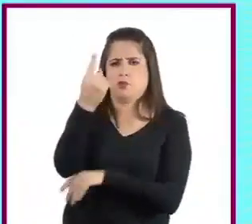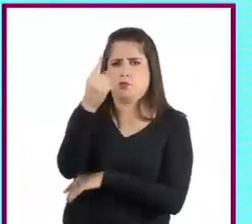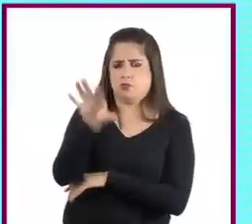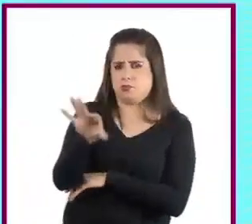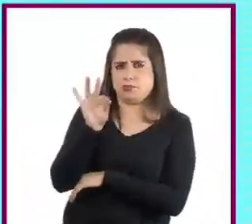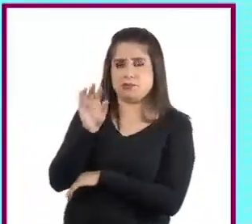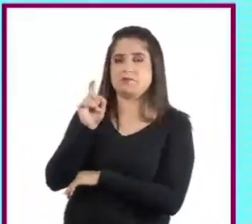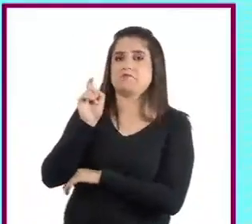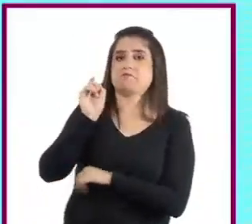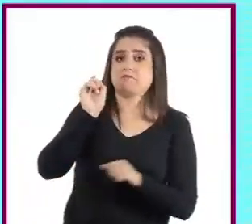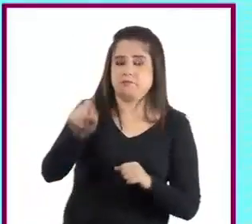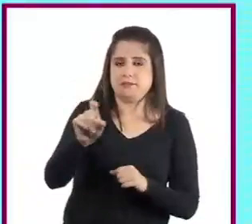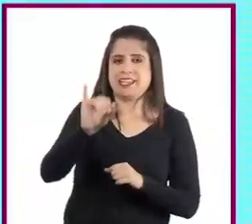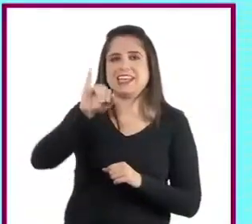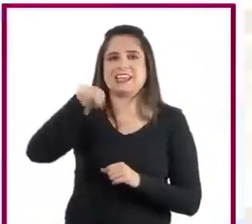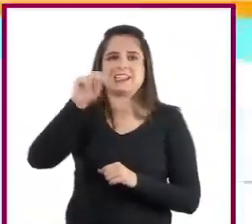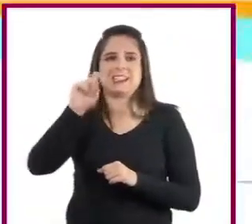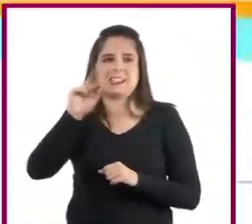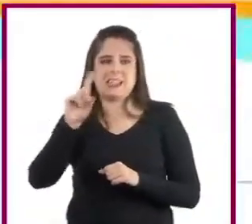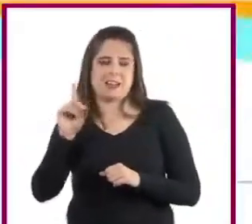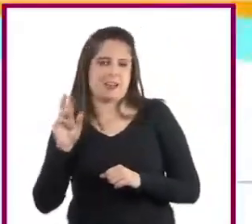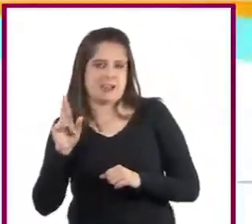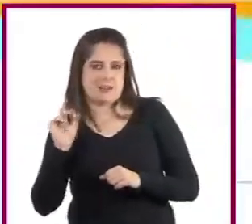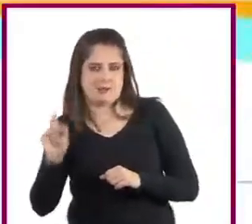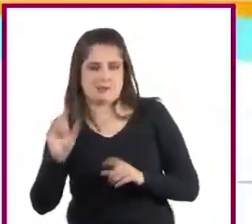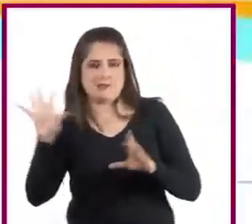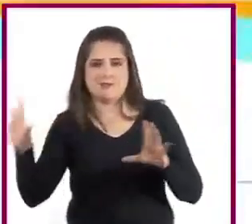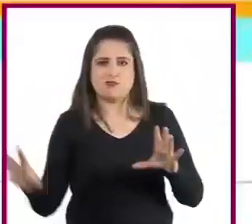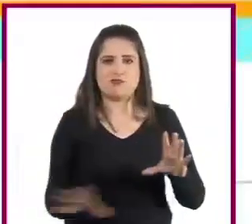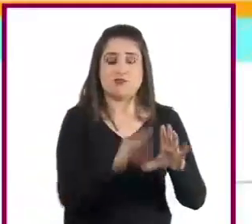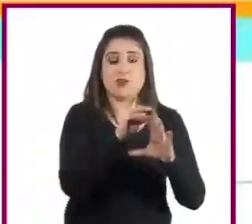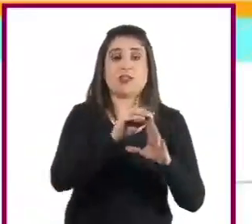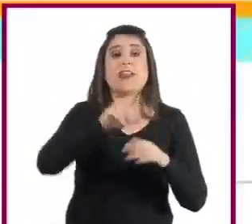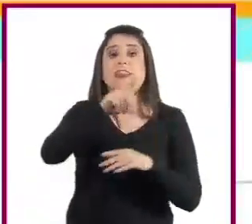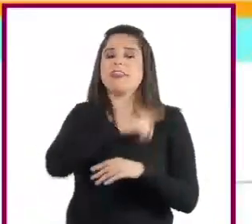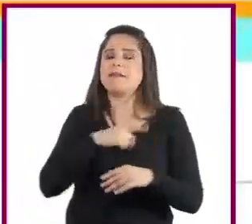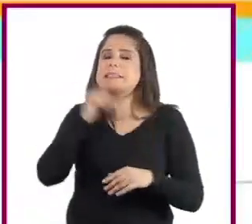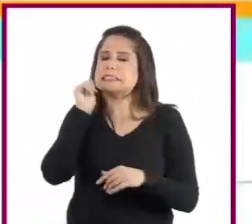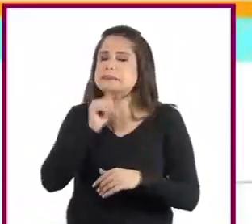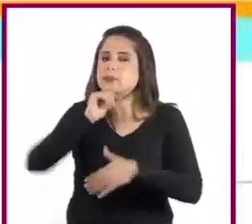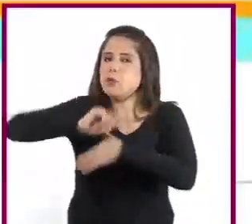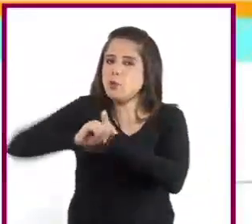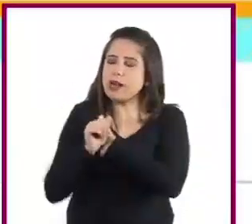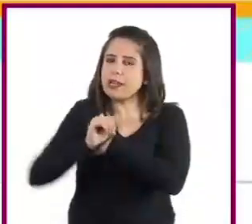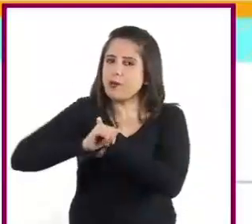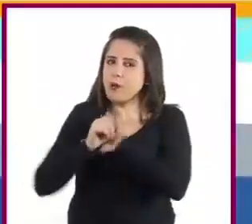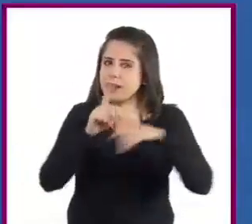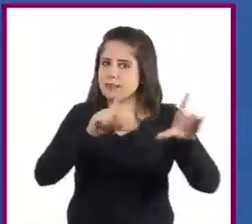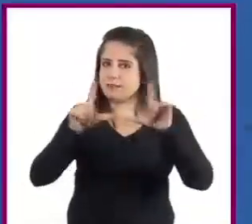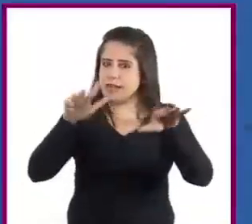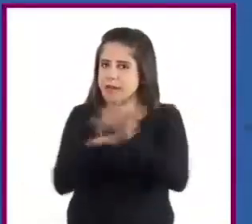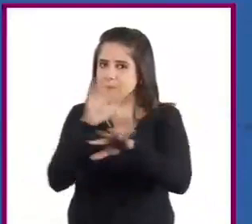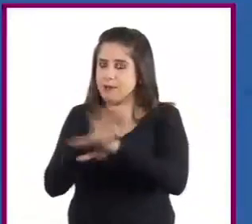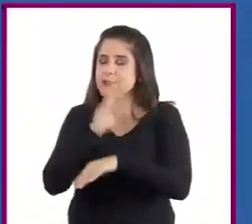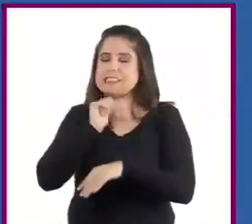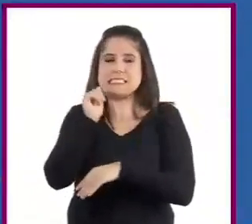y damos clic en Insertar. Recordemos guardar cualquier cambio en nuestra presentación.